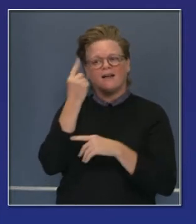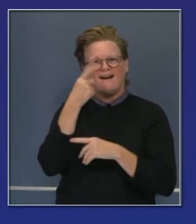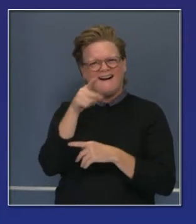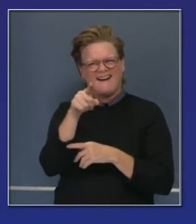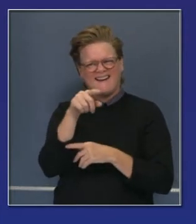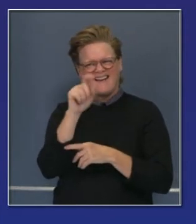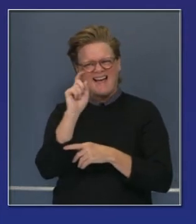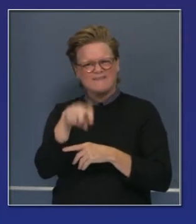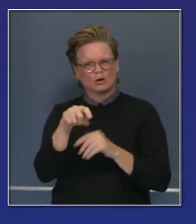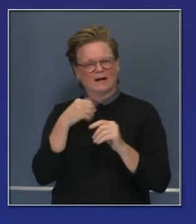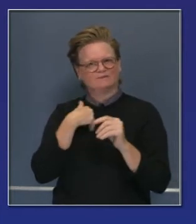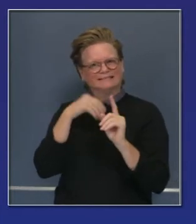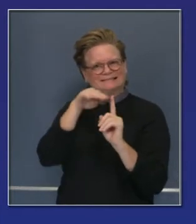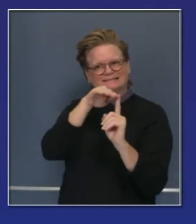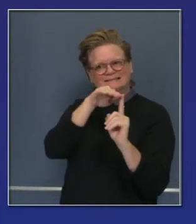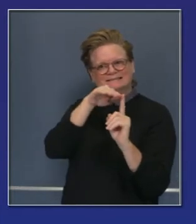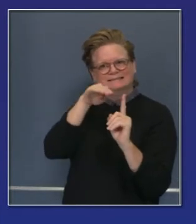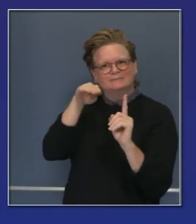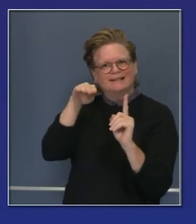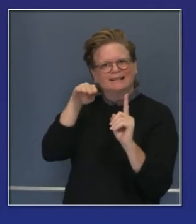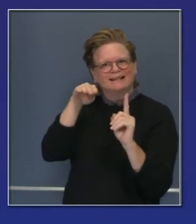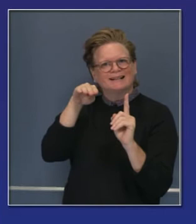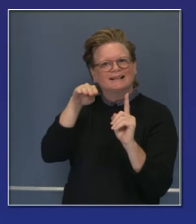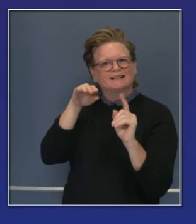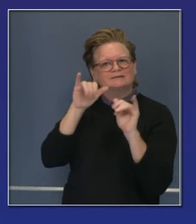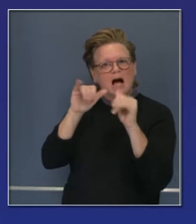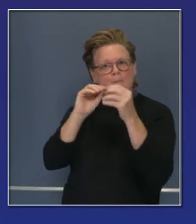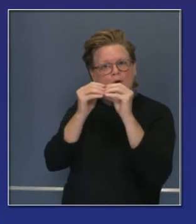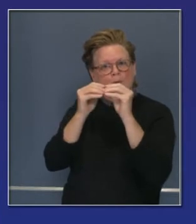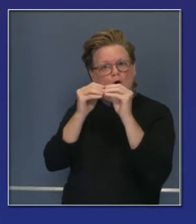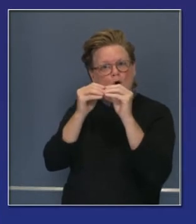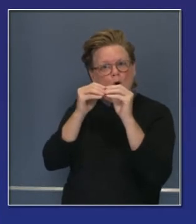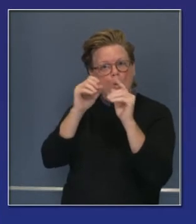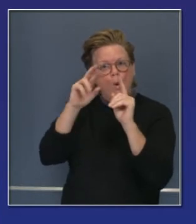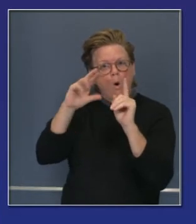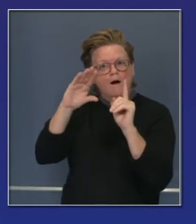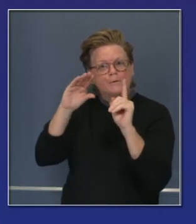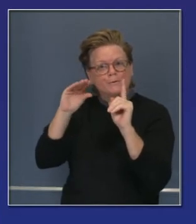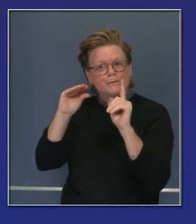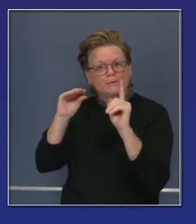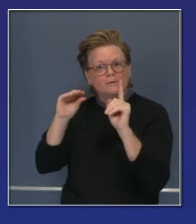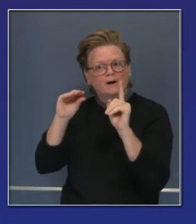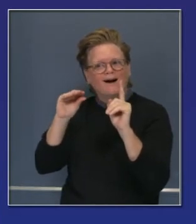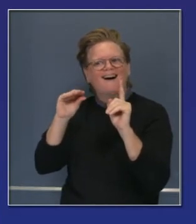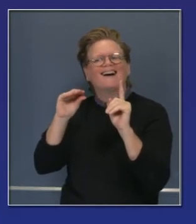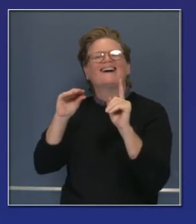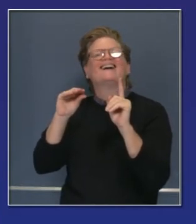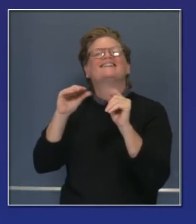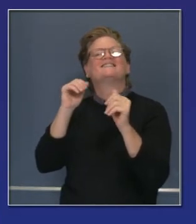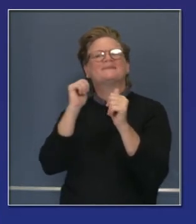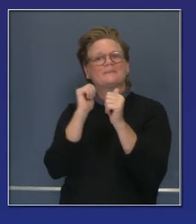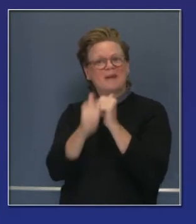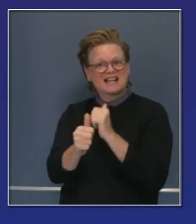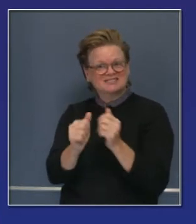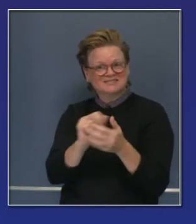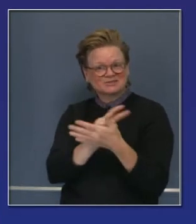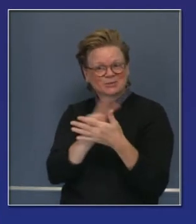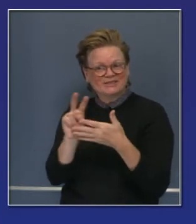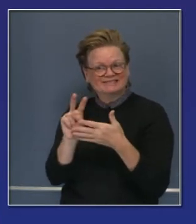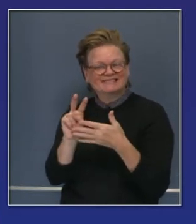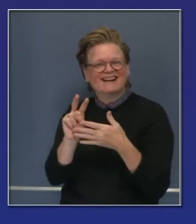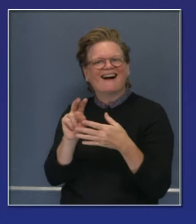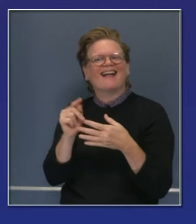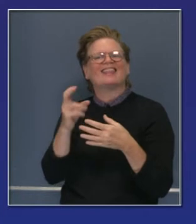niveles, estabilidad, antes de moverse a esos otros niveles. También será